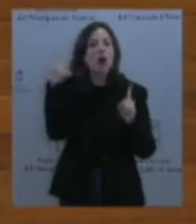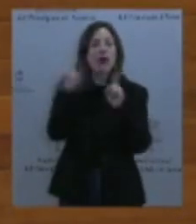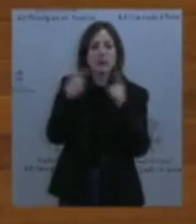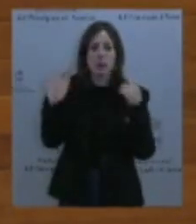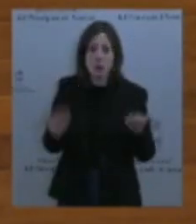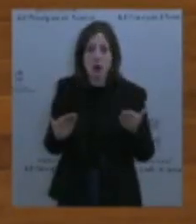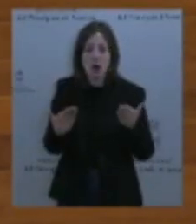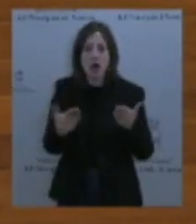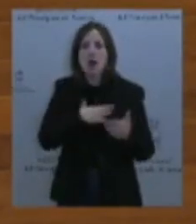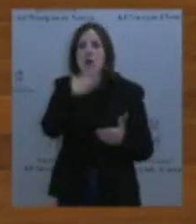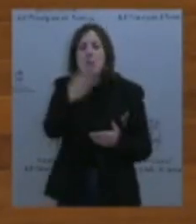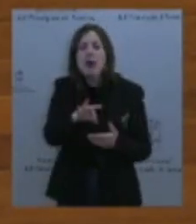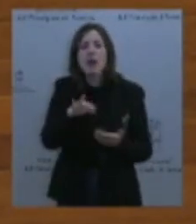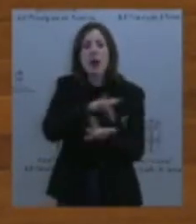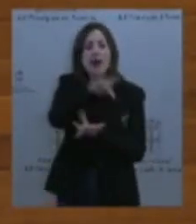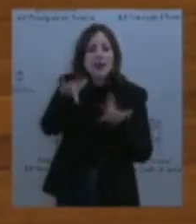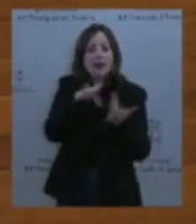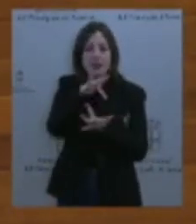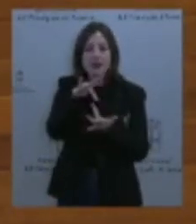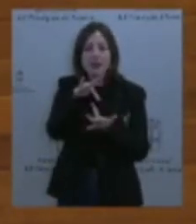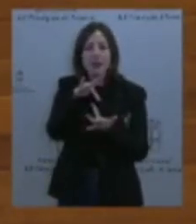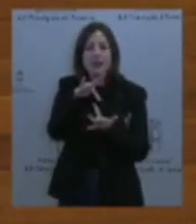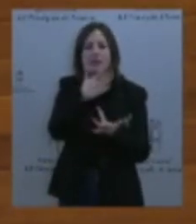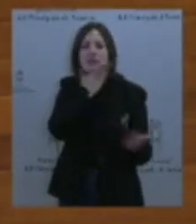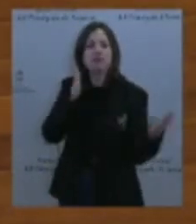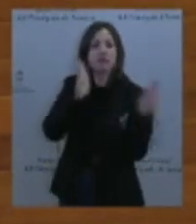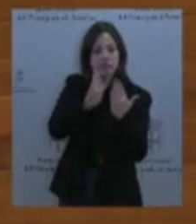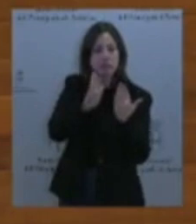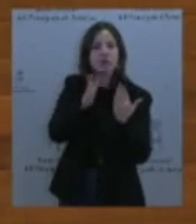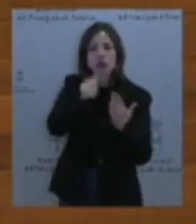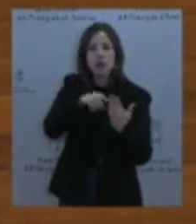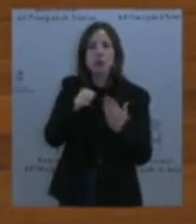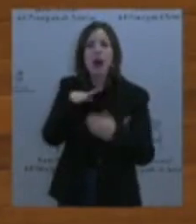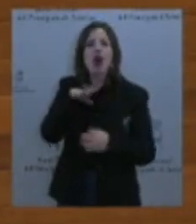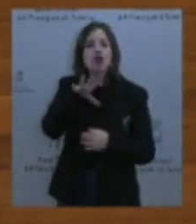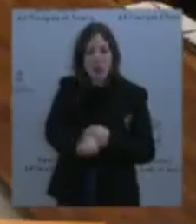fortaleciendo la soberanía y las competencias de Asturias. Muchas gracias.